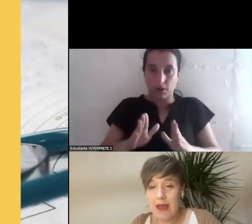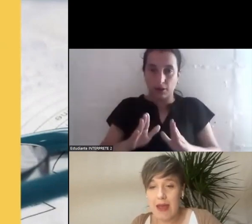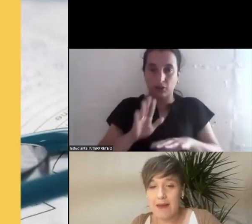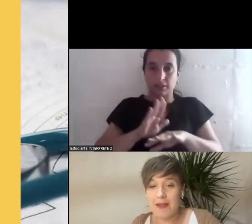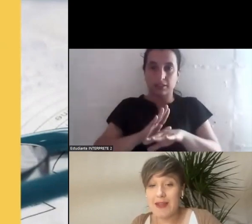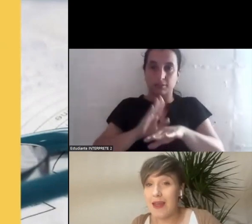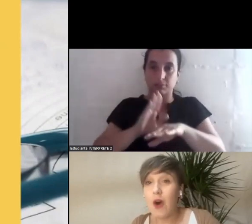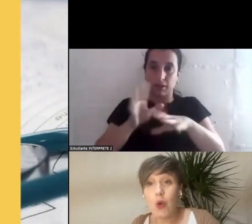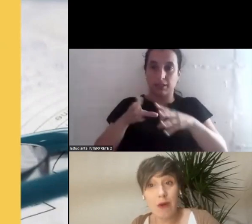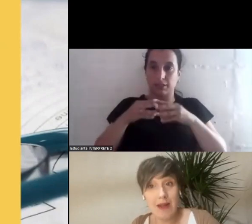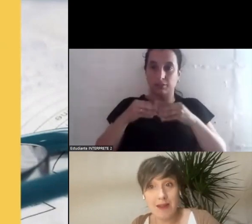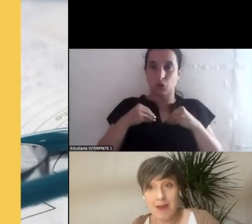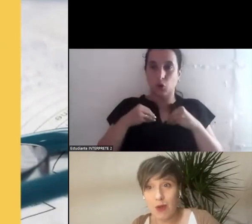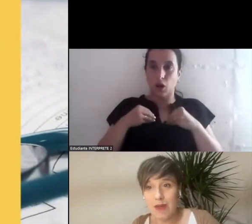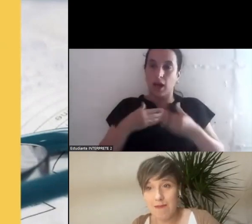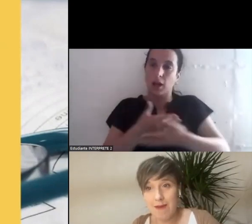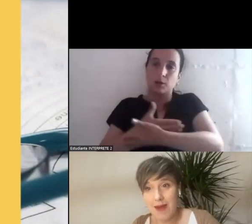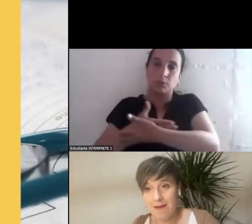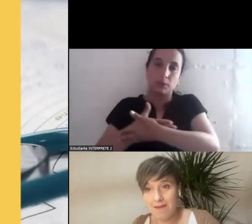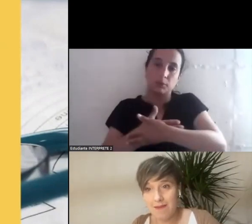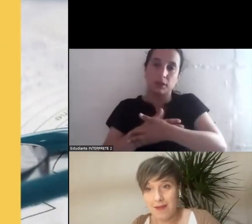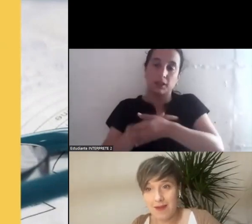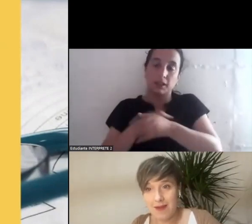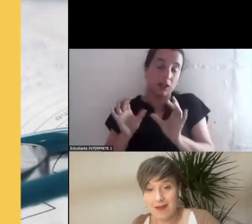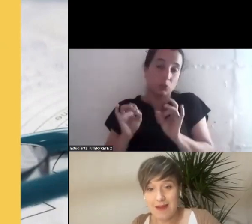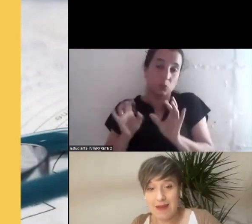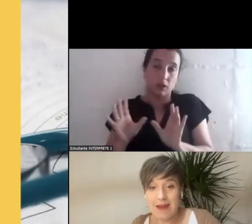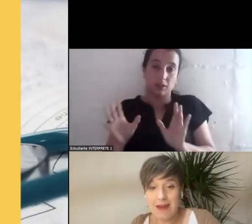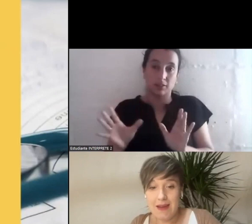Down se dan junto al nacimiento del bebé.